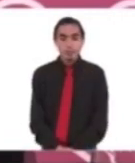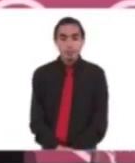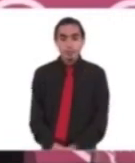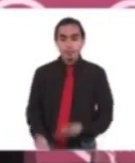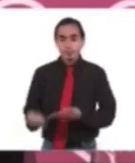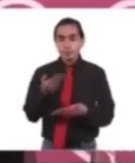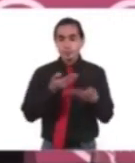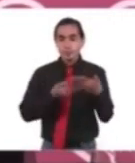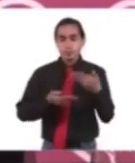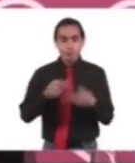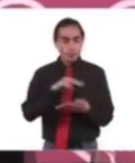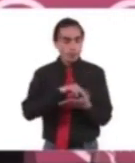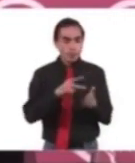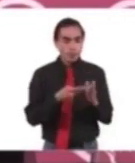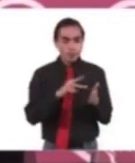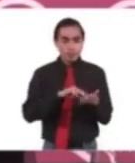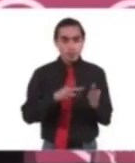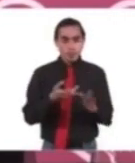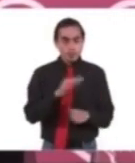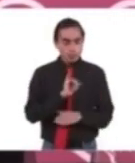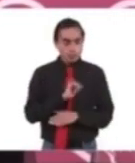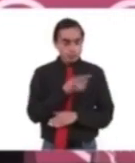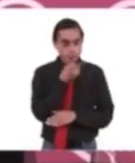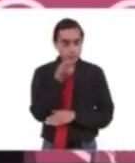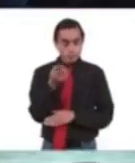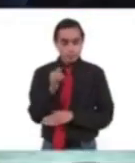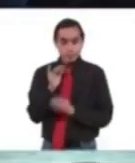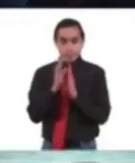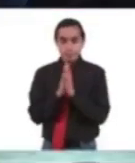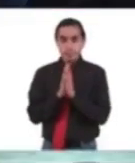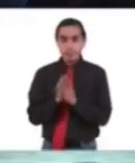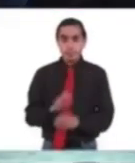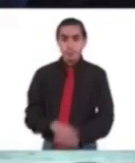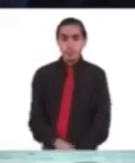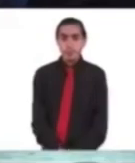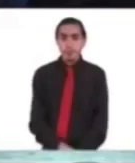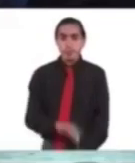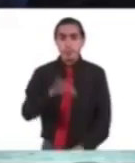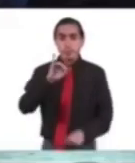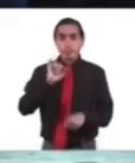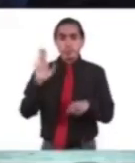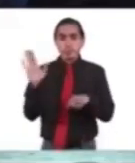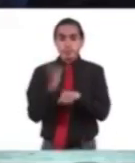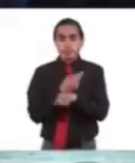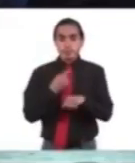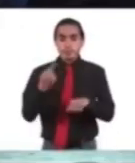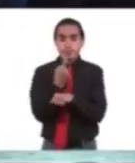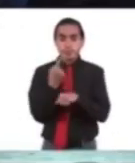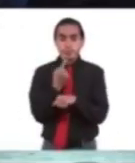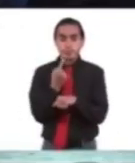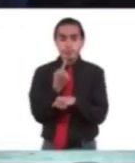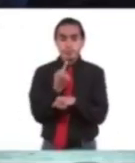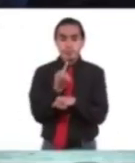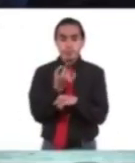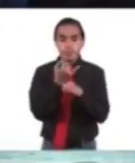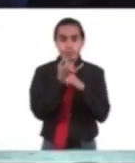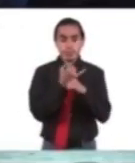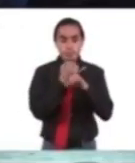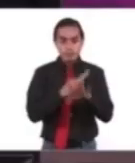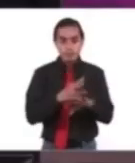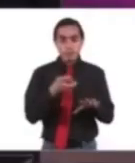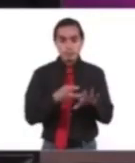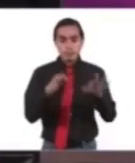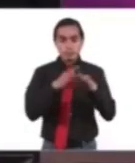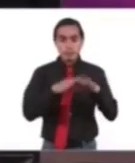compartirlo, ingeniero, con quienes nos acompañan el día de hoy, porque ese es un dato sumamente